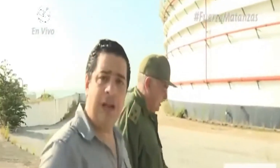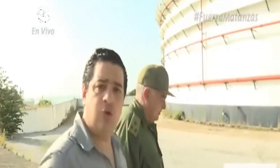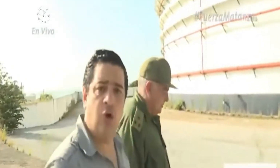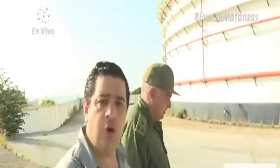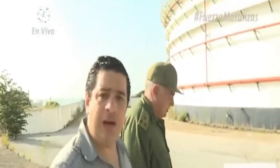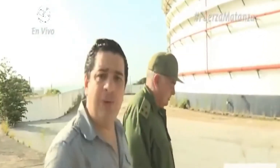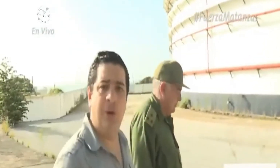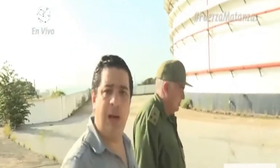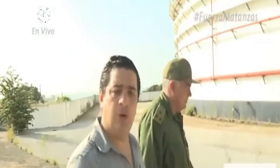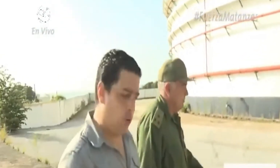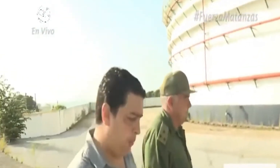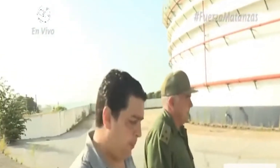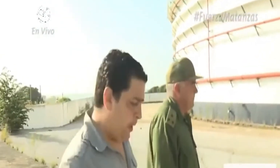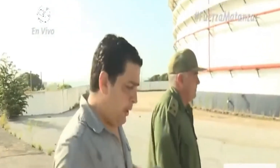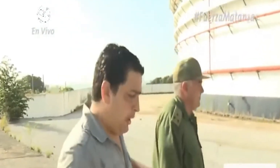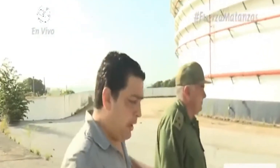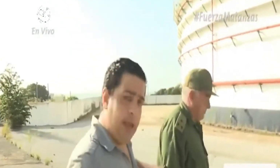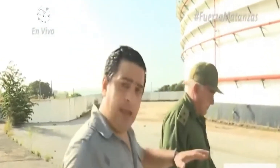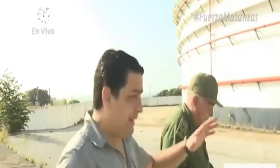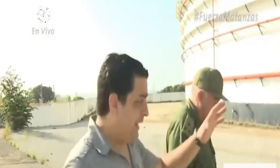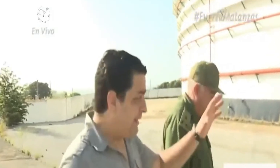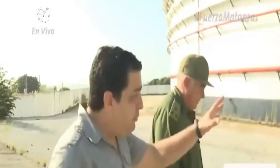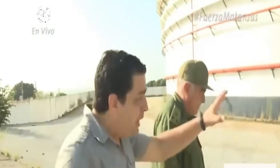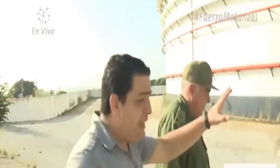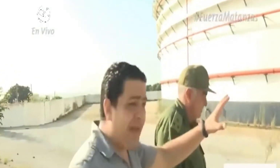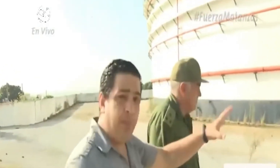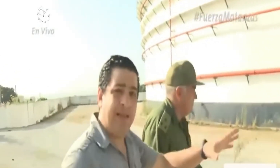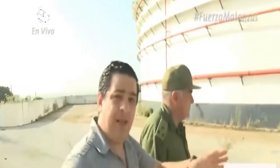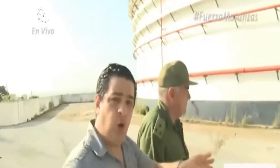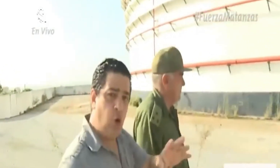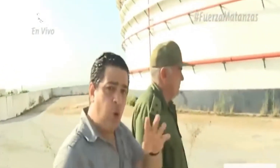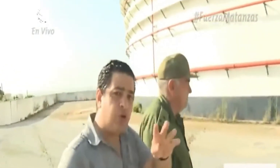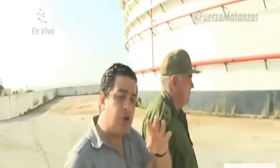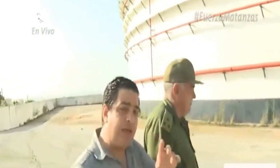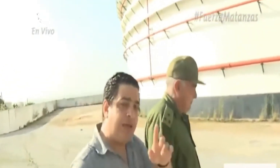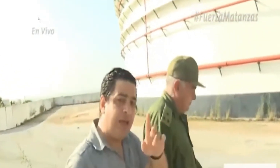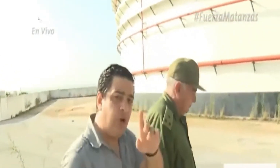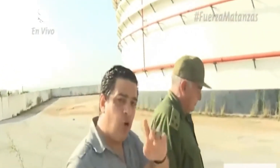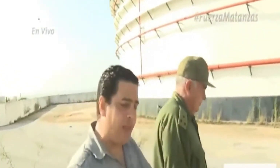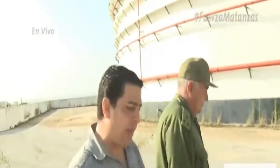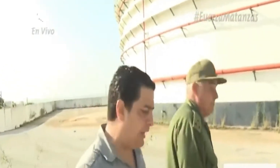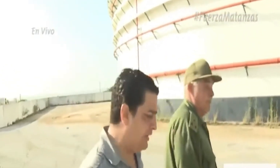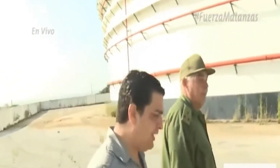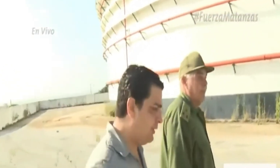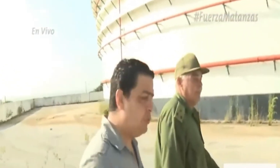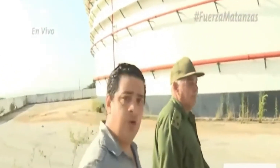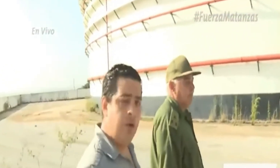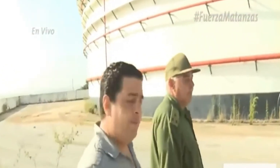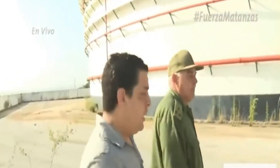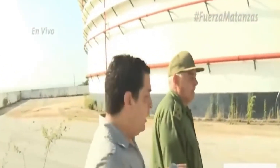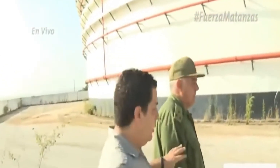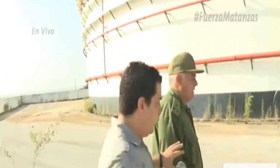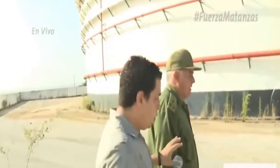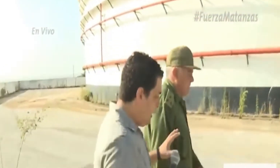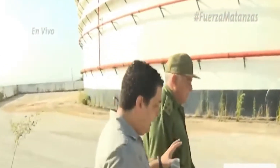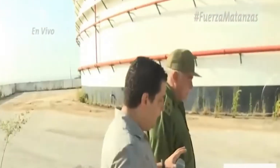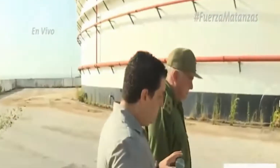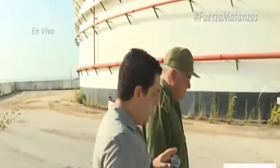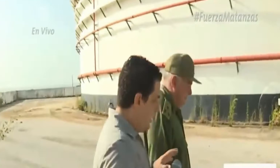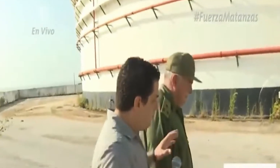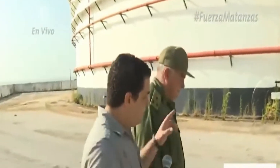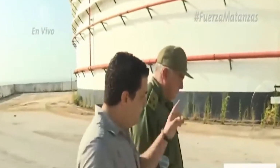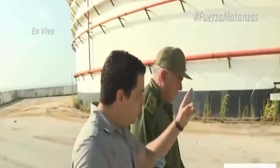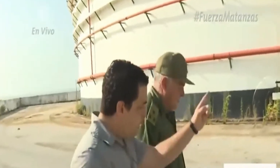con el coronel Antonio Álvarez Blanco. Estamos aquí en la parte de los cuatro tanques que no están en incendio.